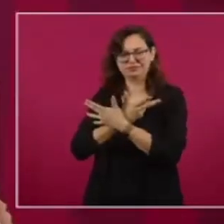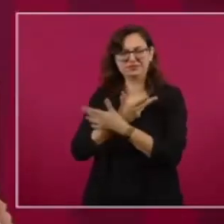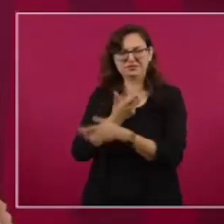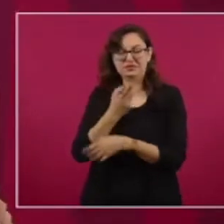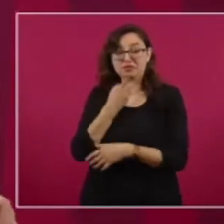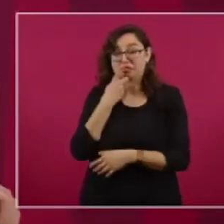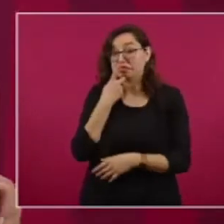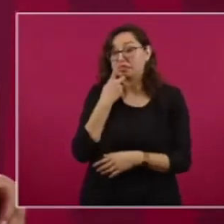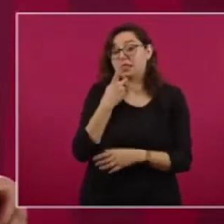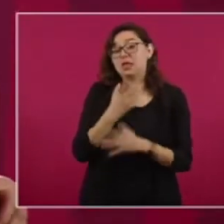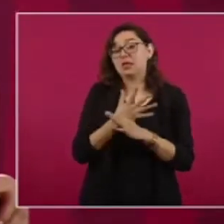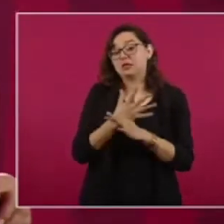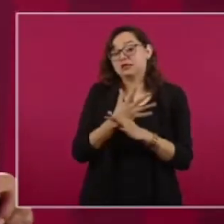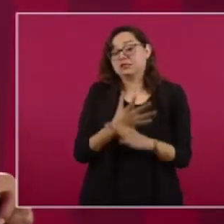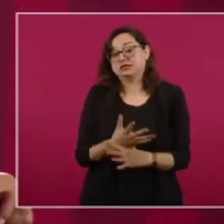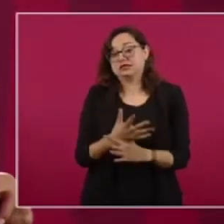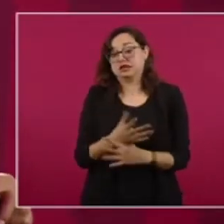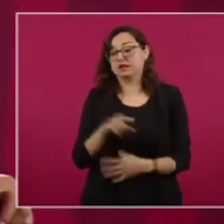está